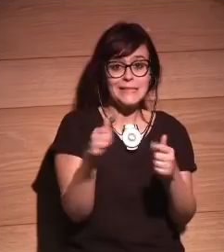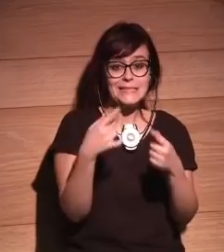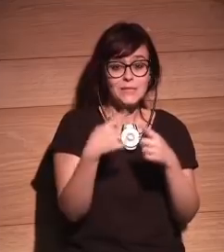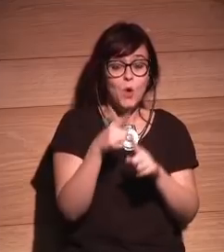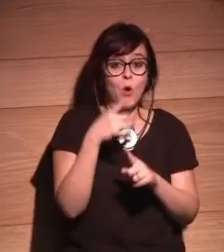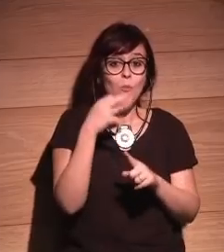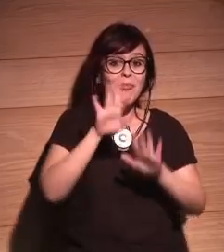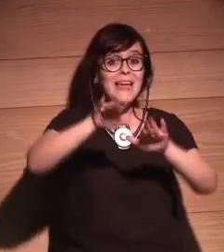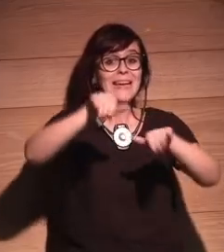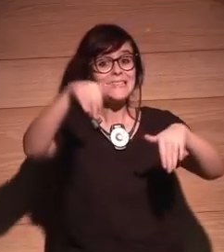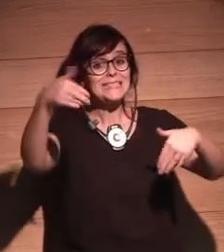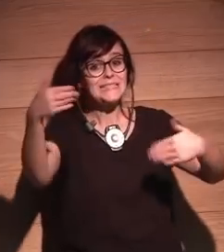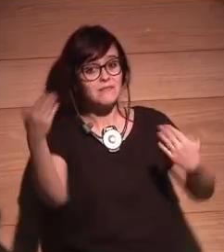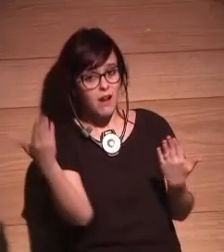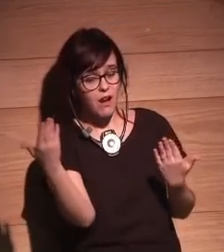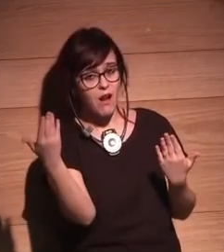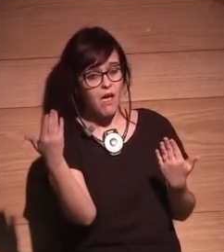quizás externas